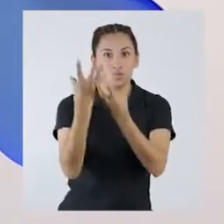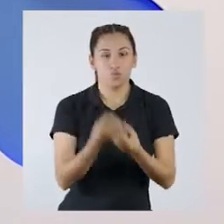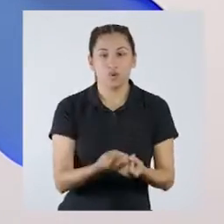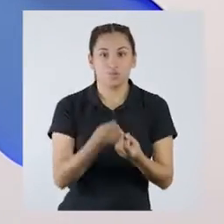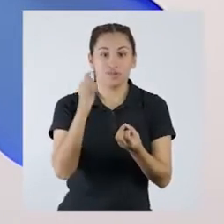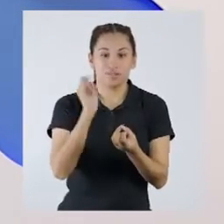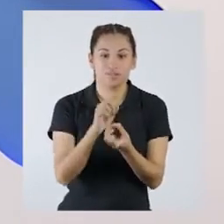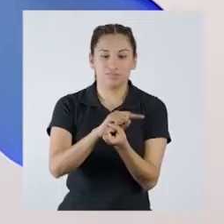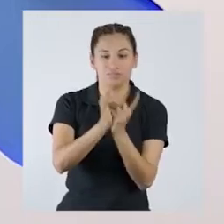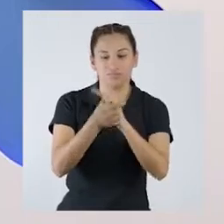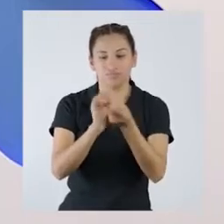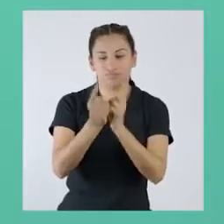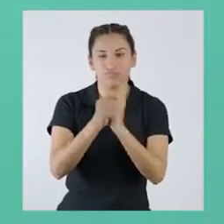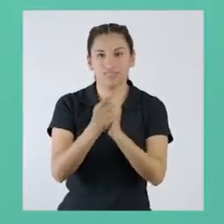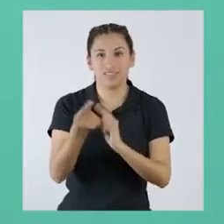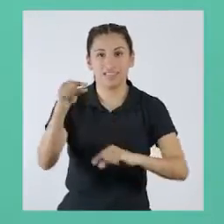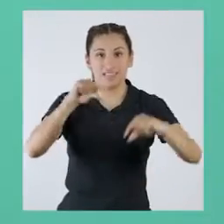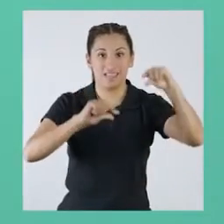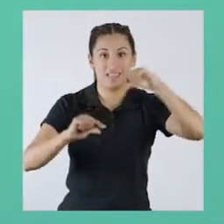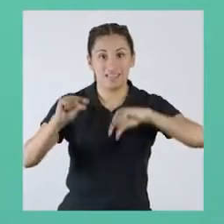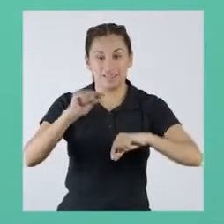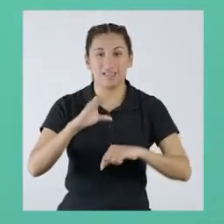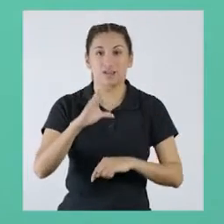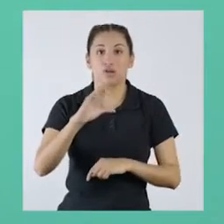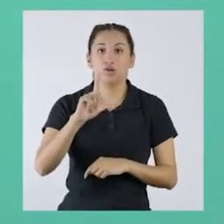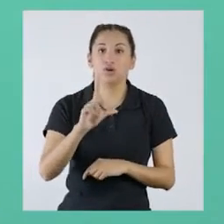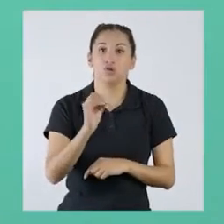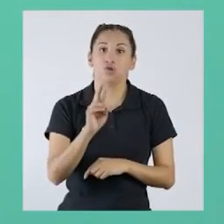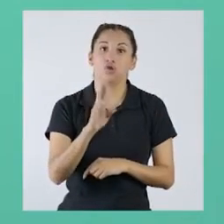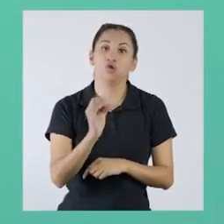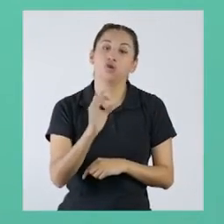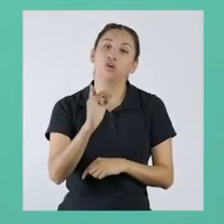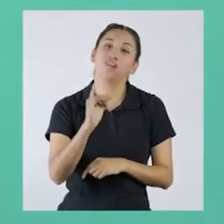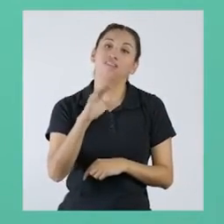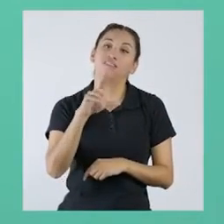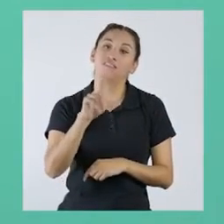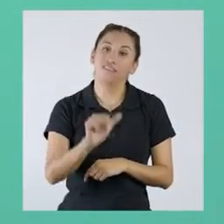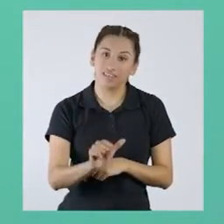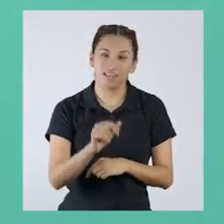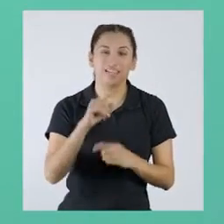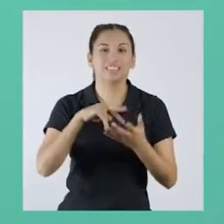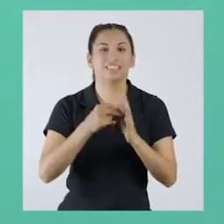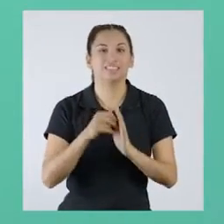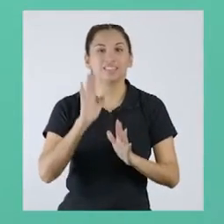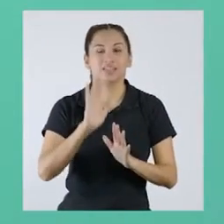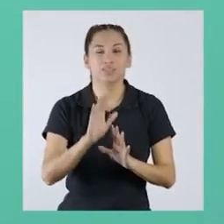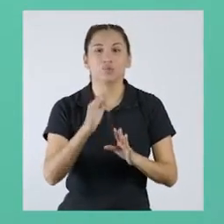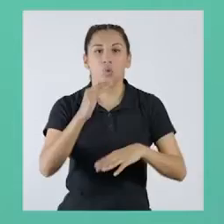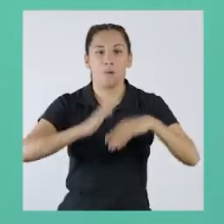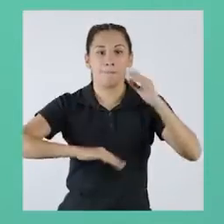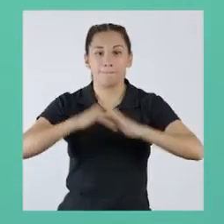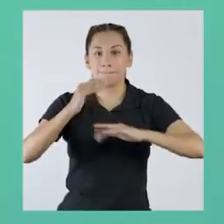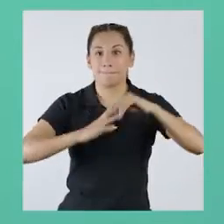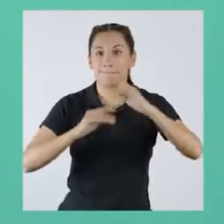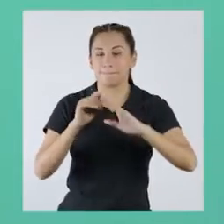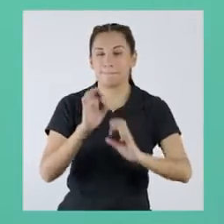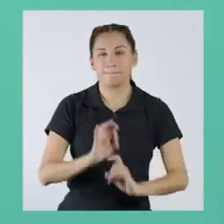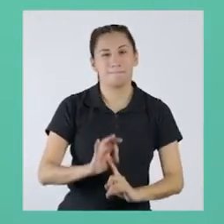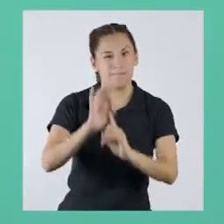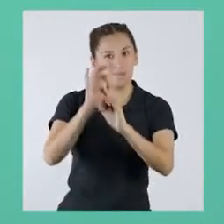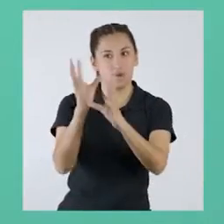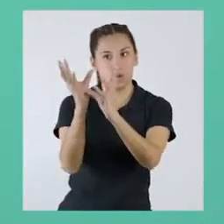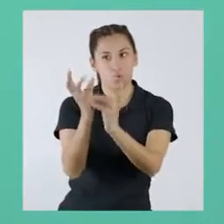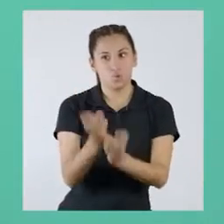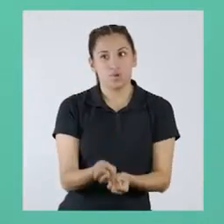las reacciones químicas. La clorofila es el captador secreto de energía de la planta,